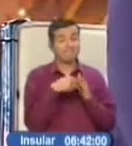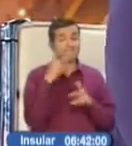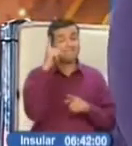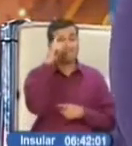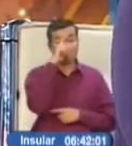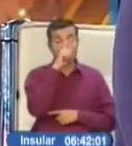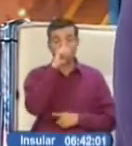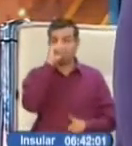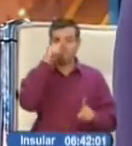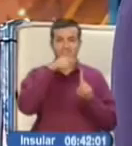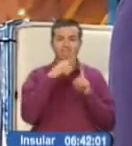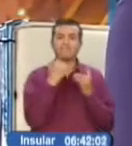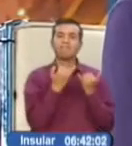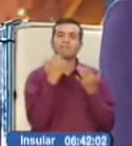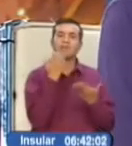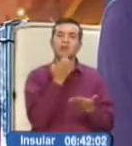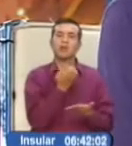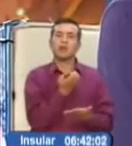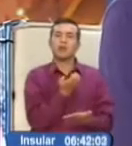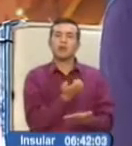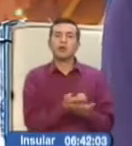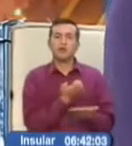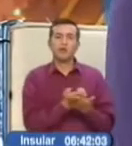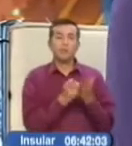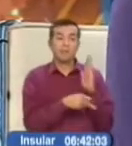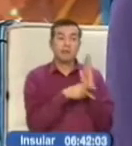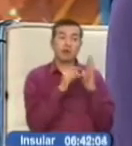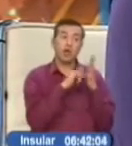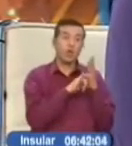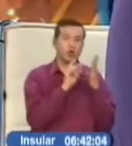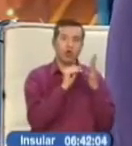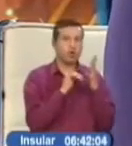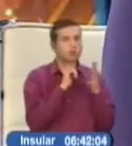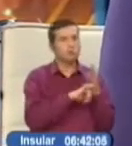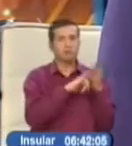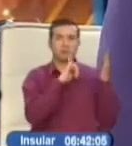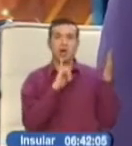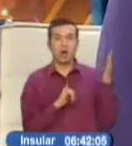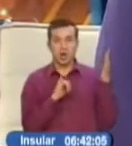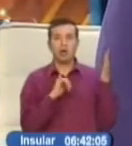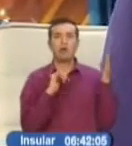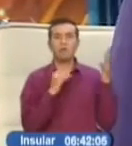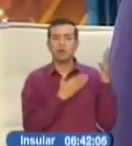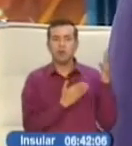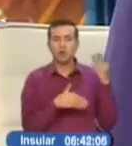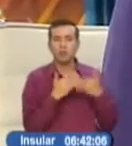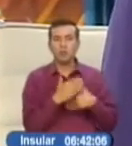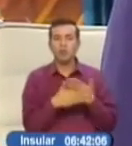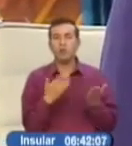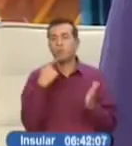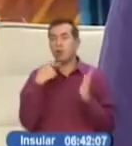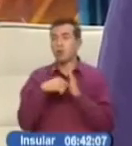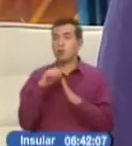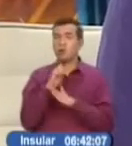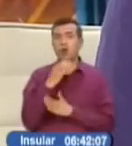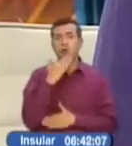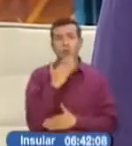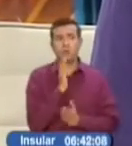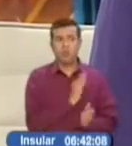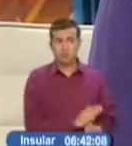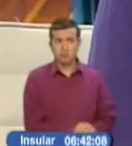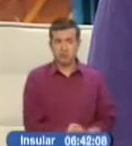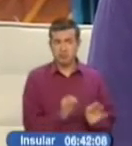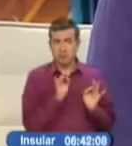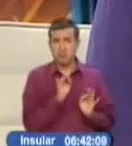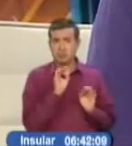estar apuntando entonces a una economía no petrolera, pero el tema es que eso tiene un proceso. En el caso ecuatoriano, ¿qué tan preparados